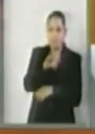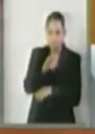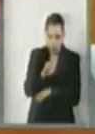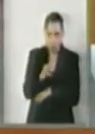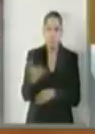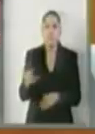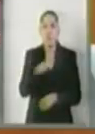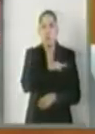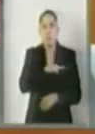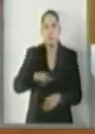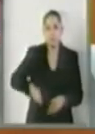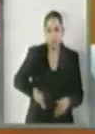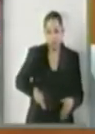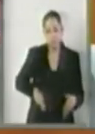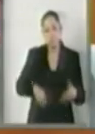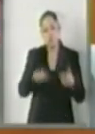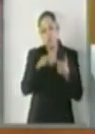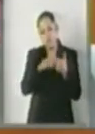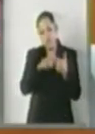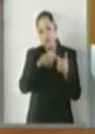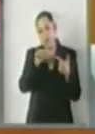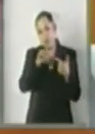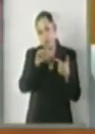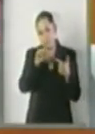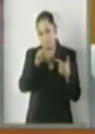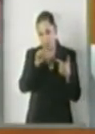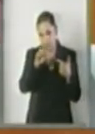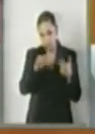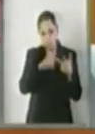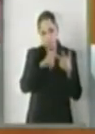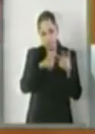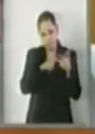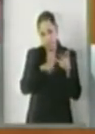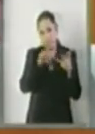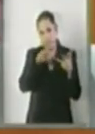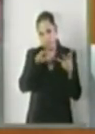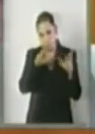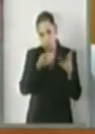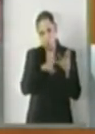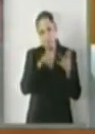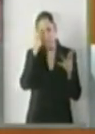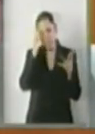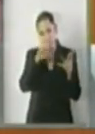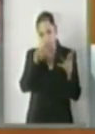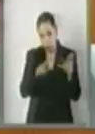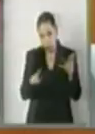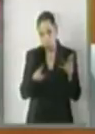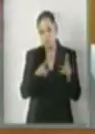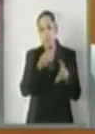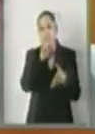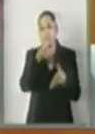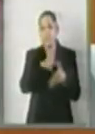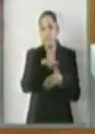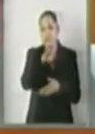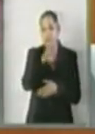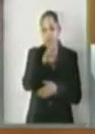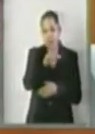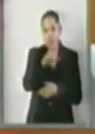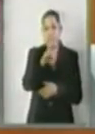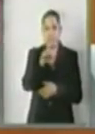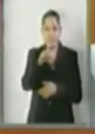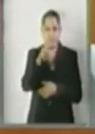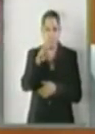Alto, Apaseo el Grande, Cortázar, Tarimoro, Santa Cruz de Juventino y también Jaral de